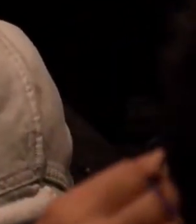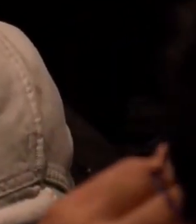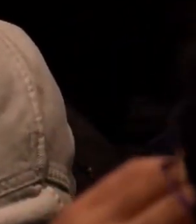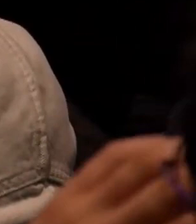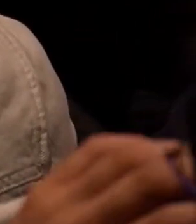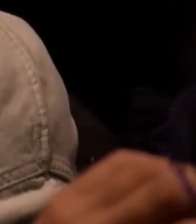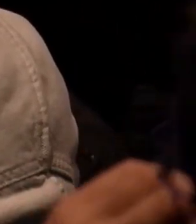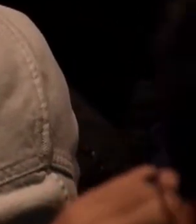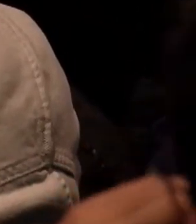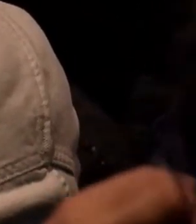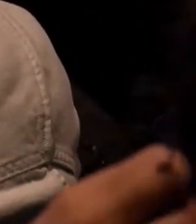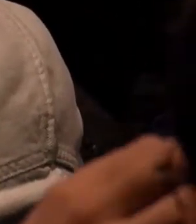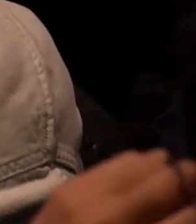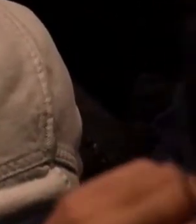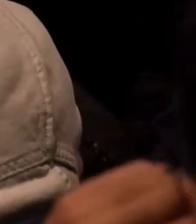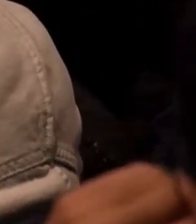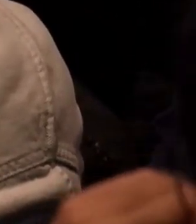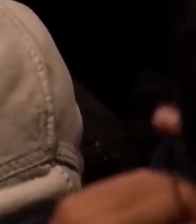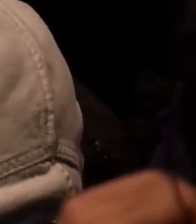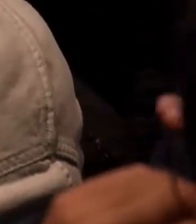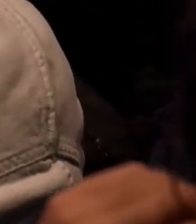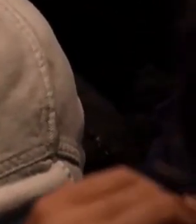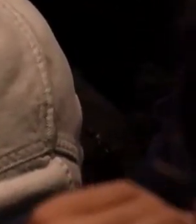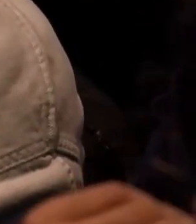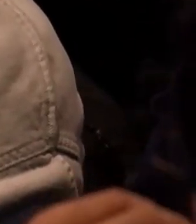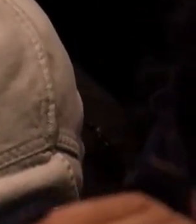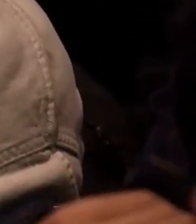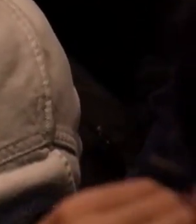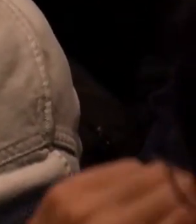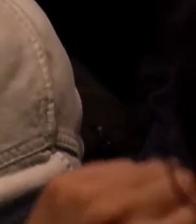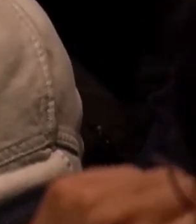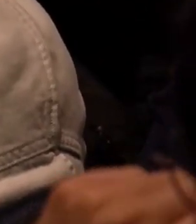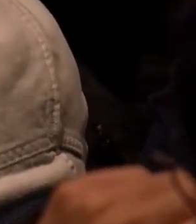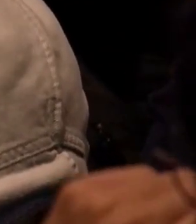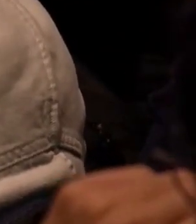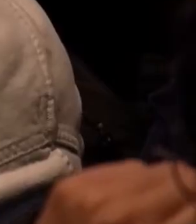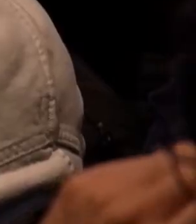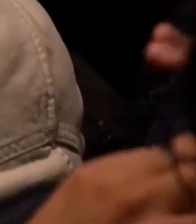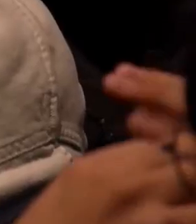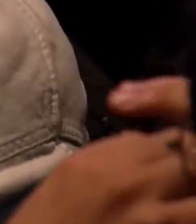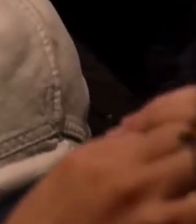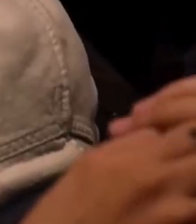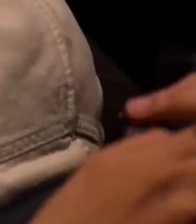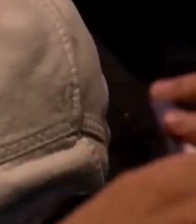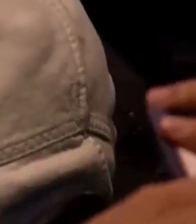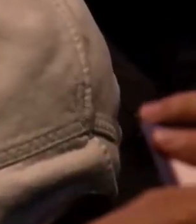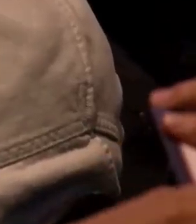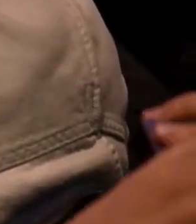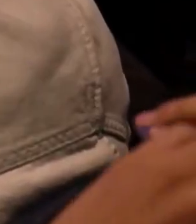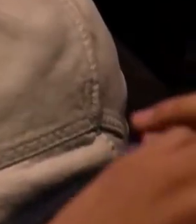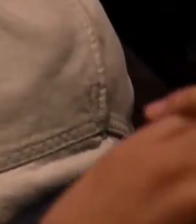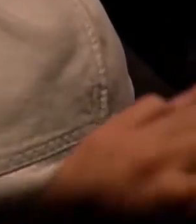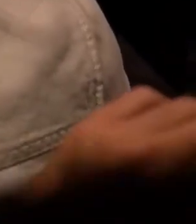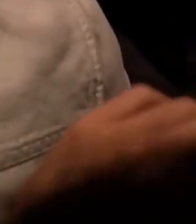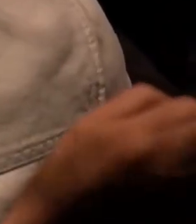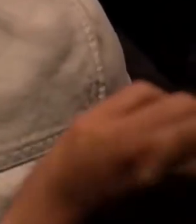Los AGIs. ¿Cómo ves a Google ahora y pues la tendencia en el mercado es irse hacia el tema agéntico y poner agentes especializados, más no